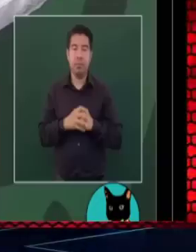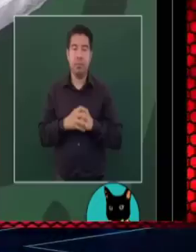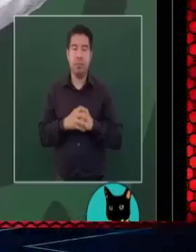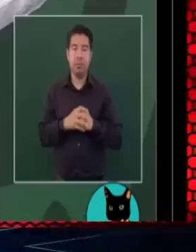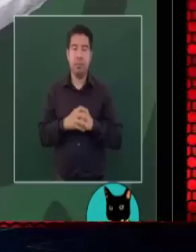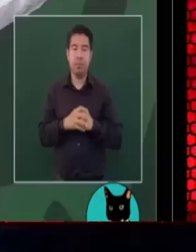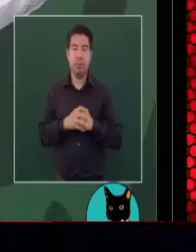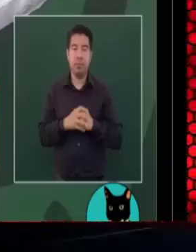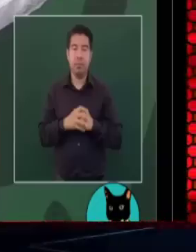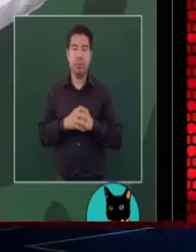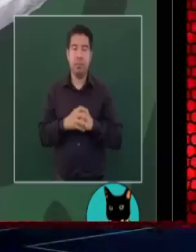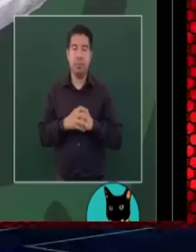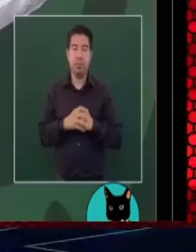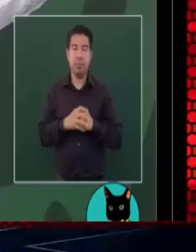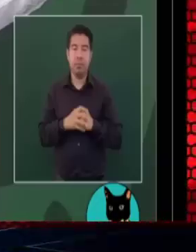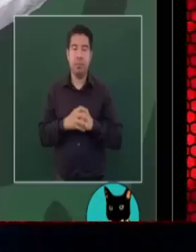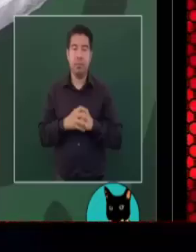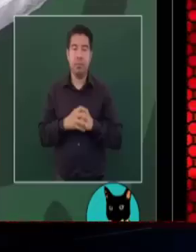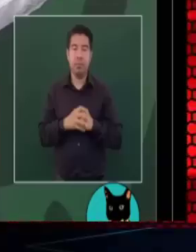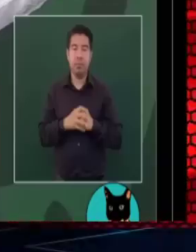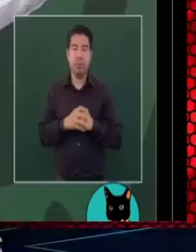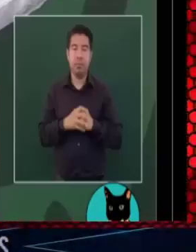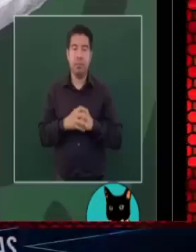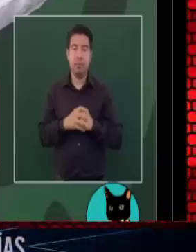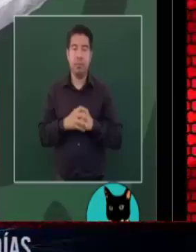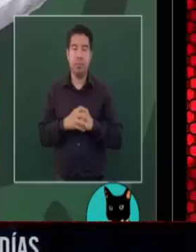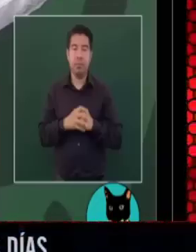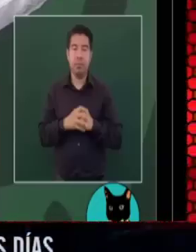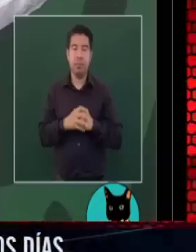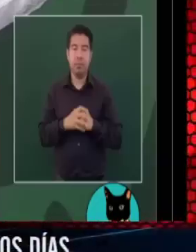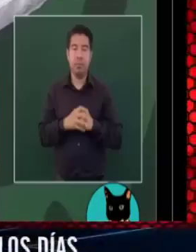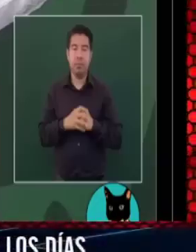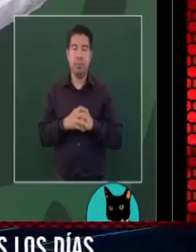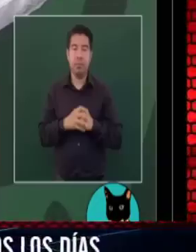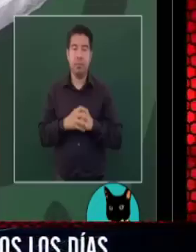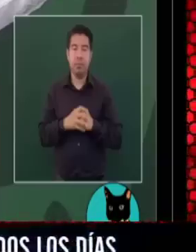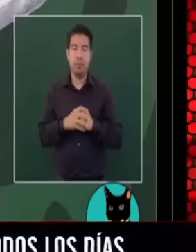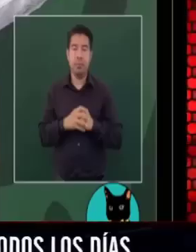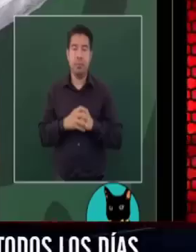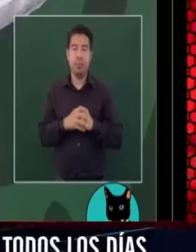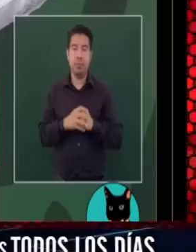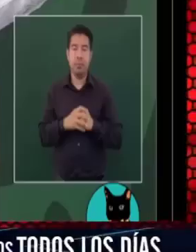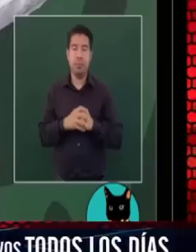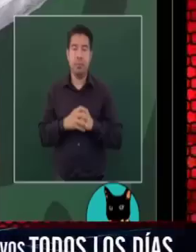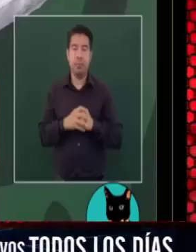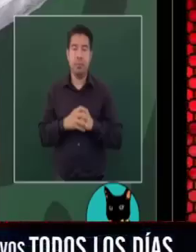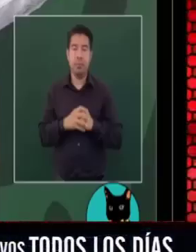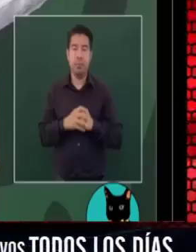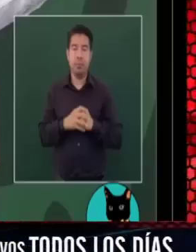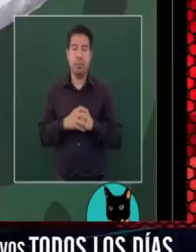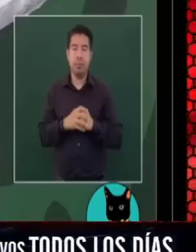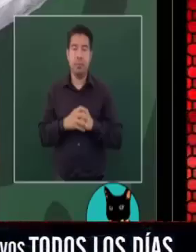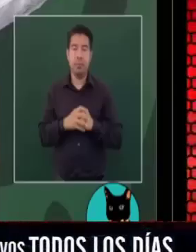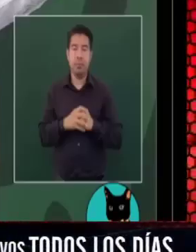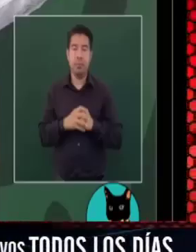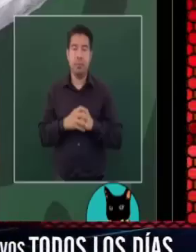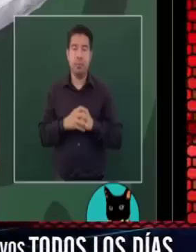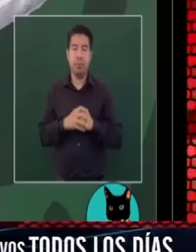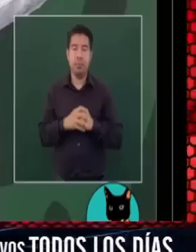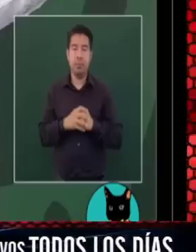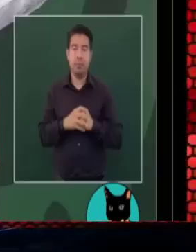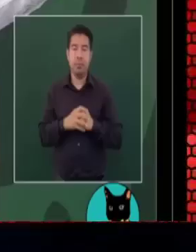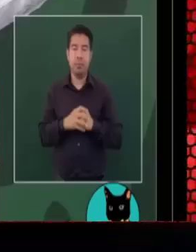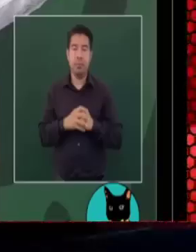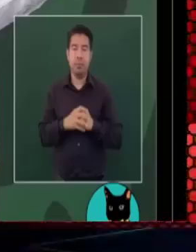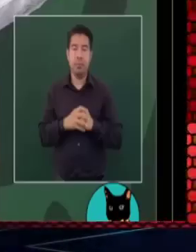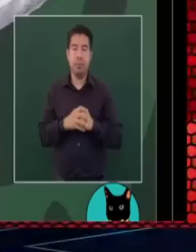realizado a la Constitución, alegando que se ha violado el debido proceso, alegando que es